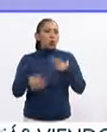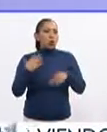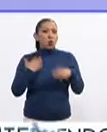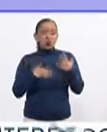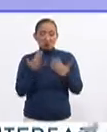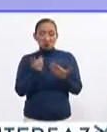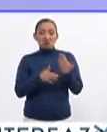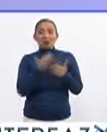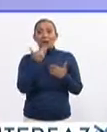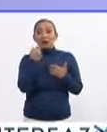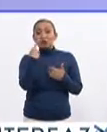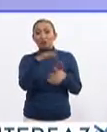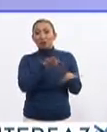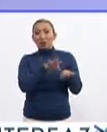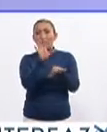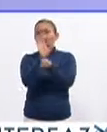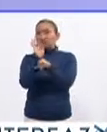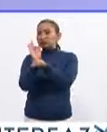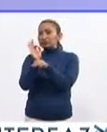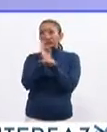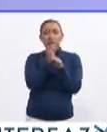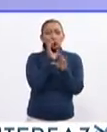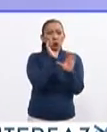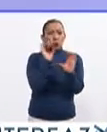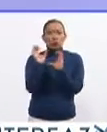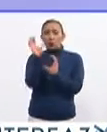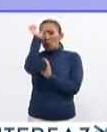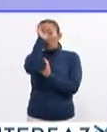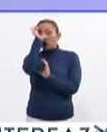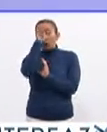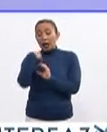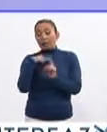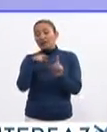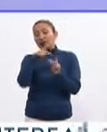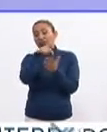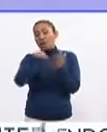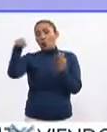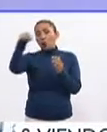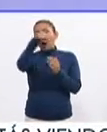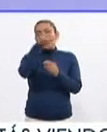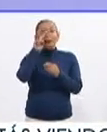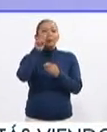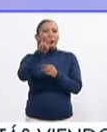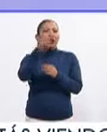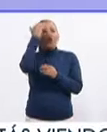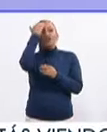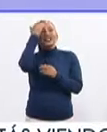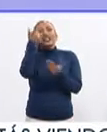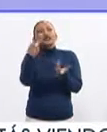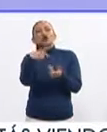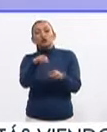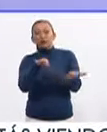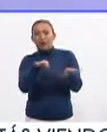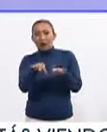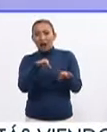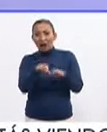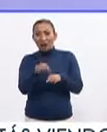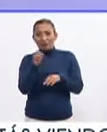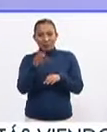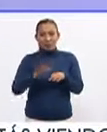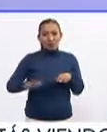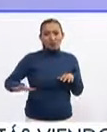supuesto, exitoso, pues su labor de conservación del patrimonio cultural se efectuó en distintos recintos. Vamos a conocer parte de su trabajo